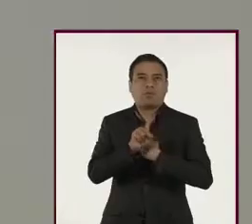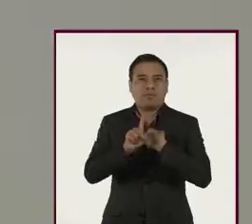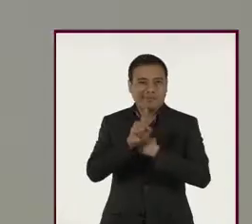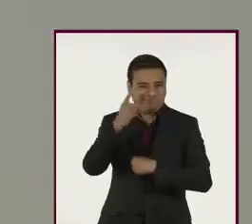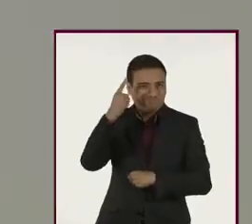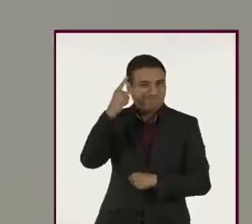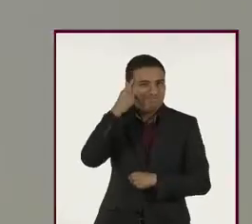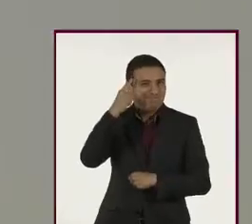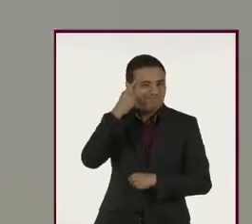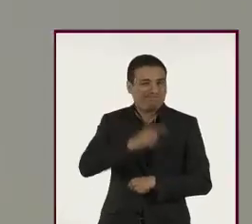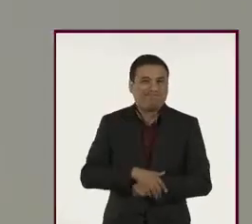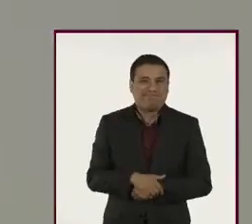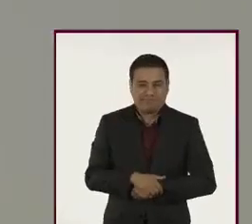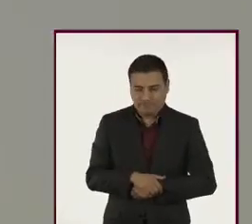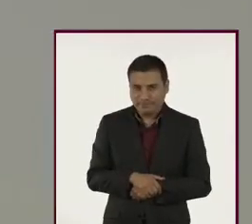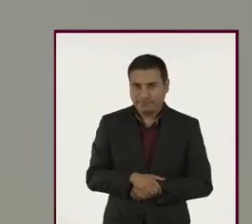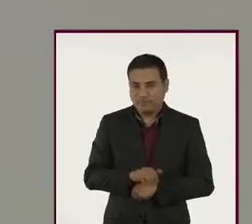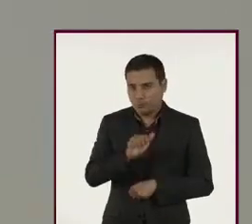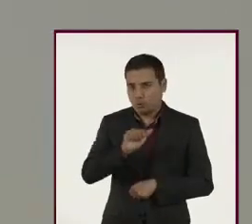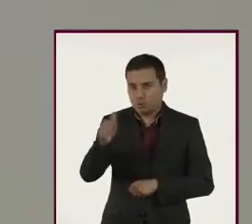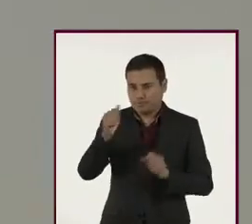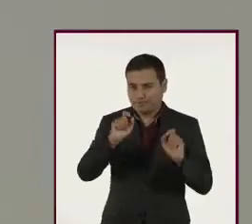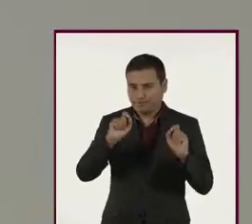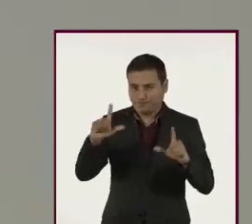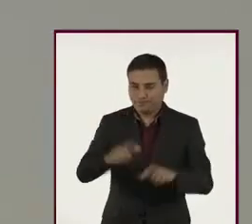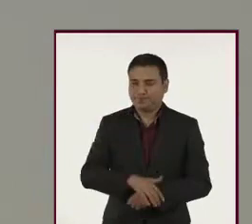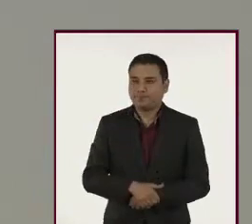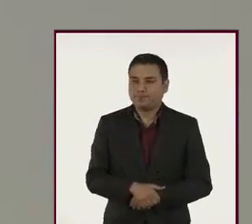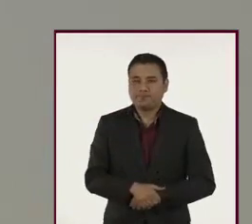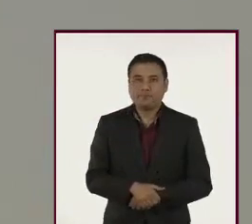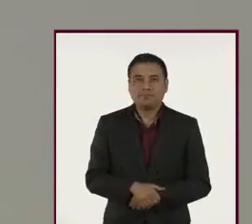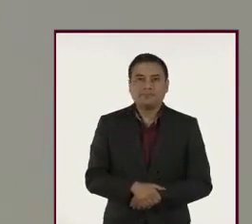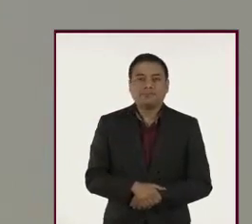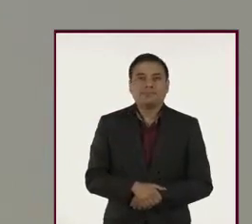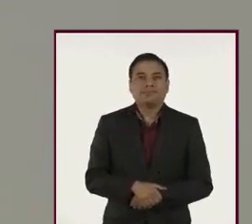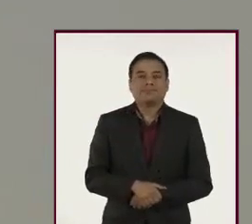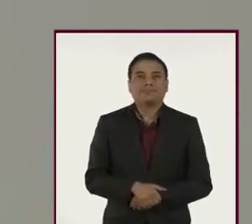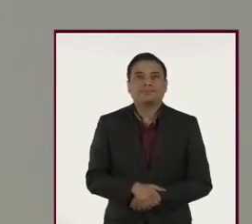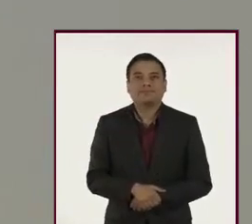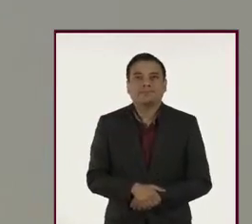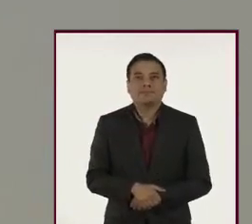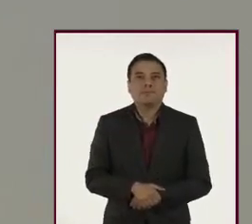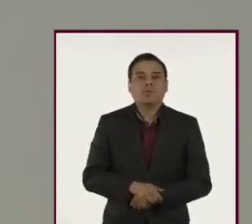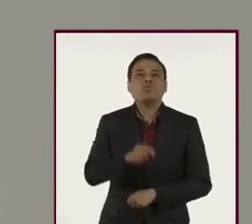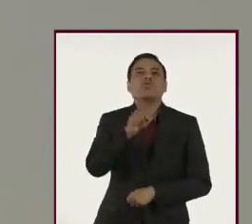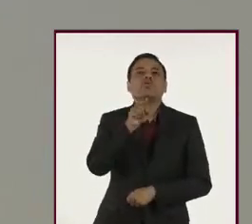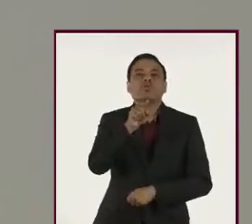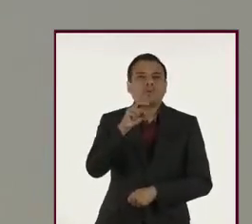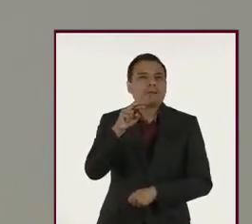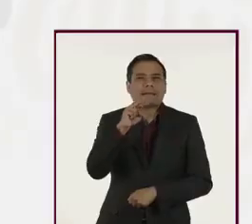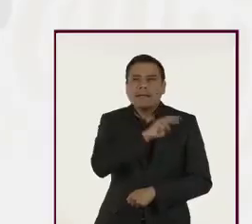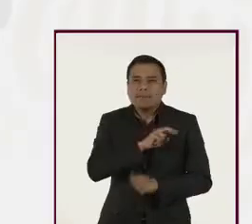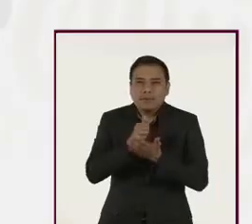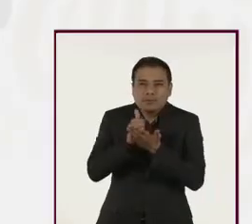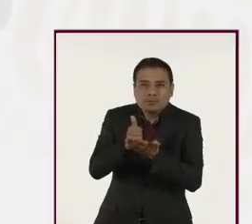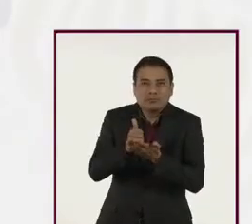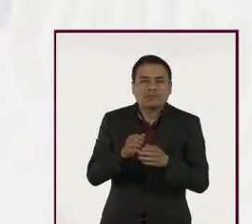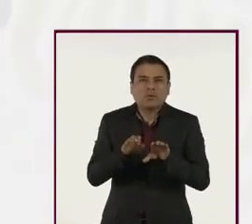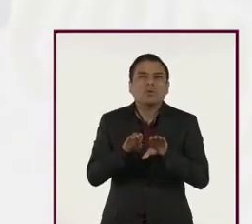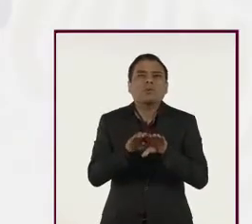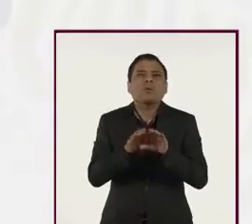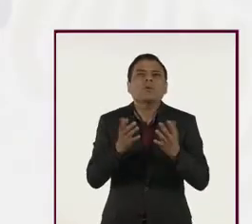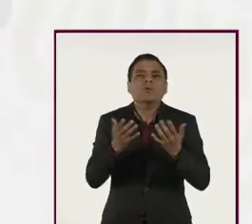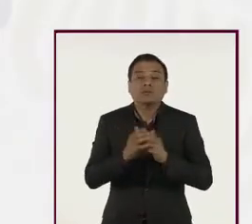percibiendo. La que sigue, por favor. ¿Qué podemos hacer como una intervención temprana? Bueno, lo principal